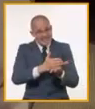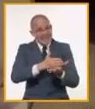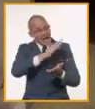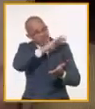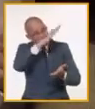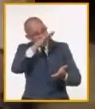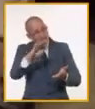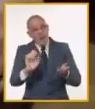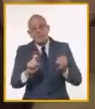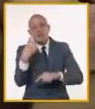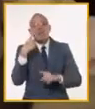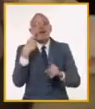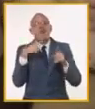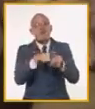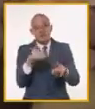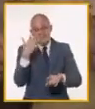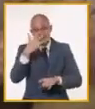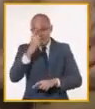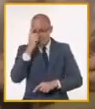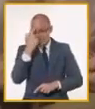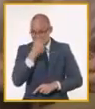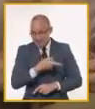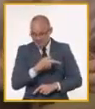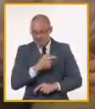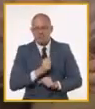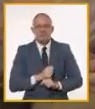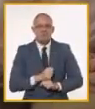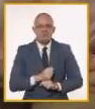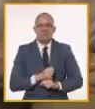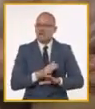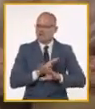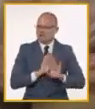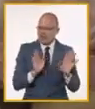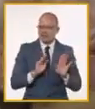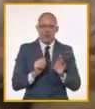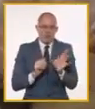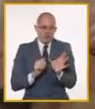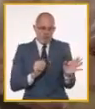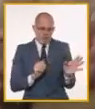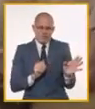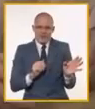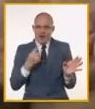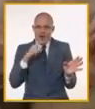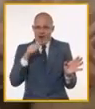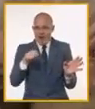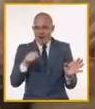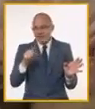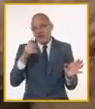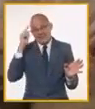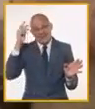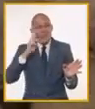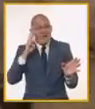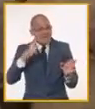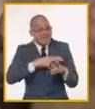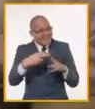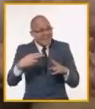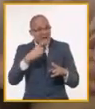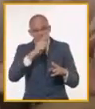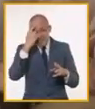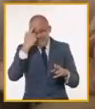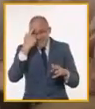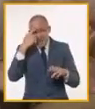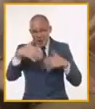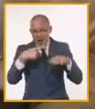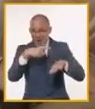que después que salimos para allá, que nos unimos los dos, la columna del Che, que el Che herido, que se quedó y nos mandó a nosotros a que